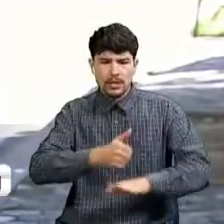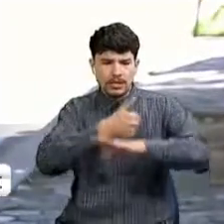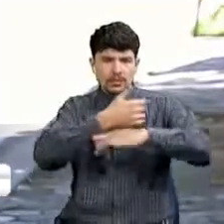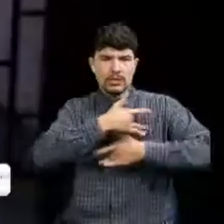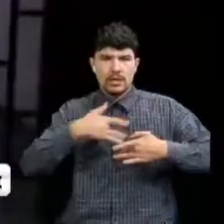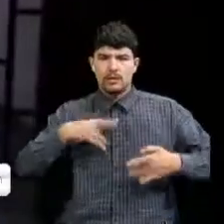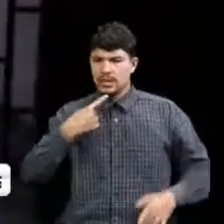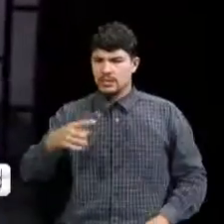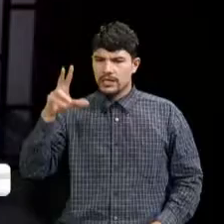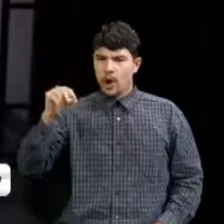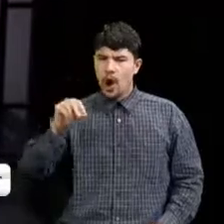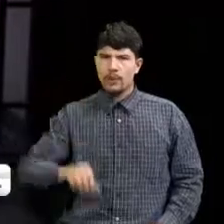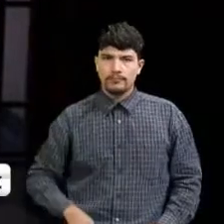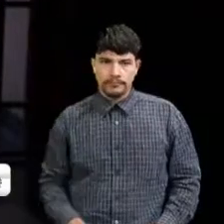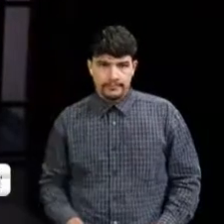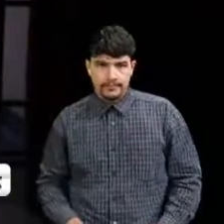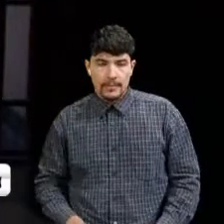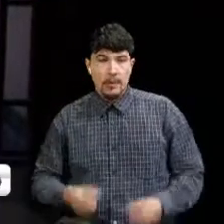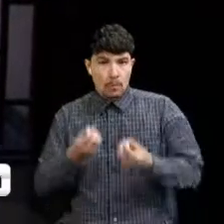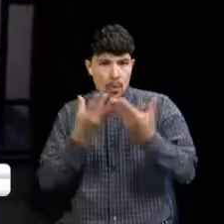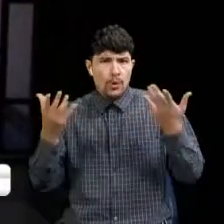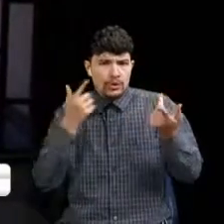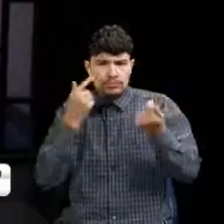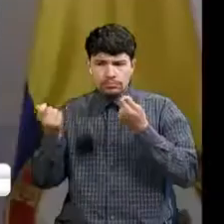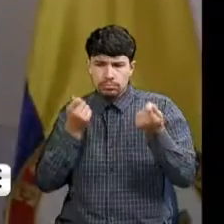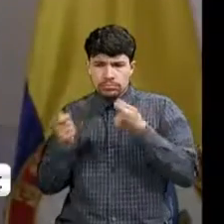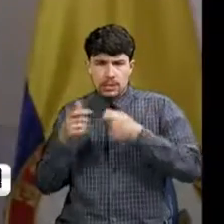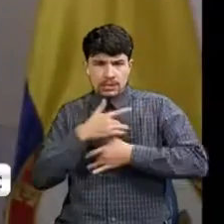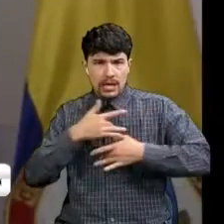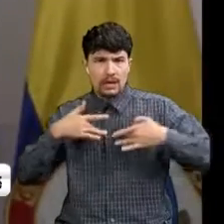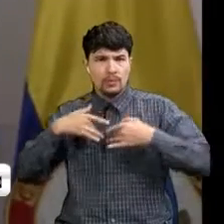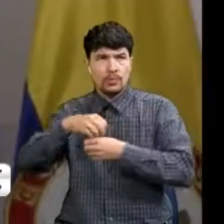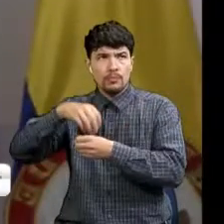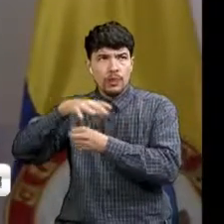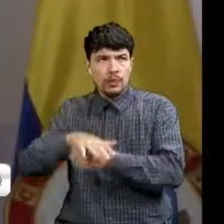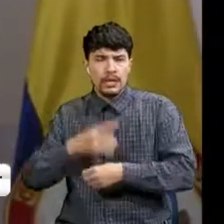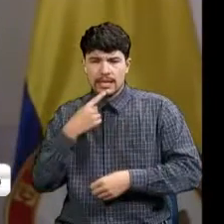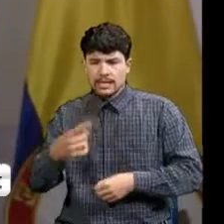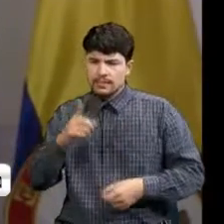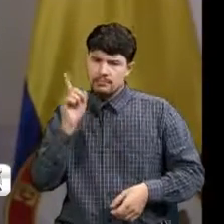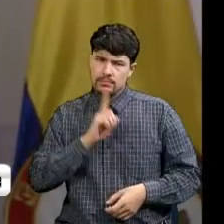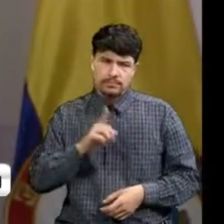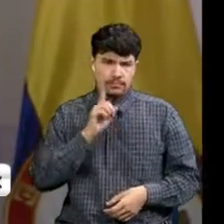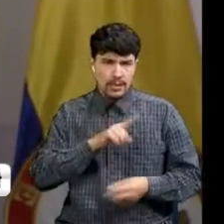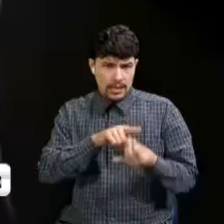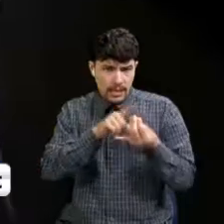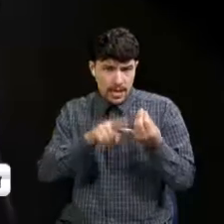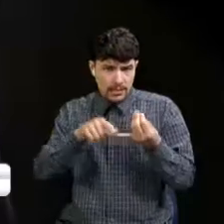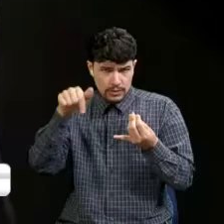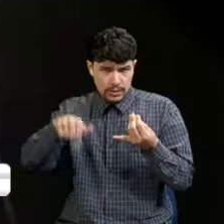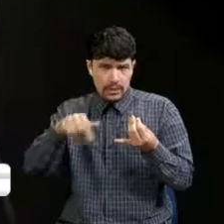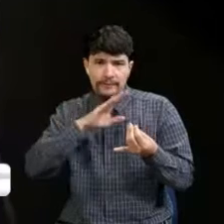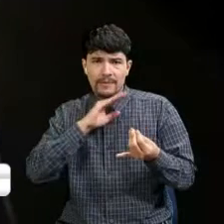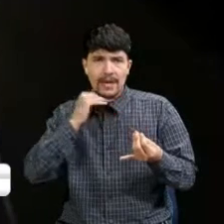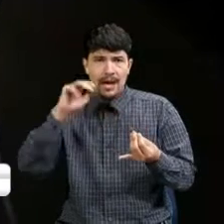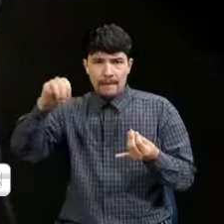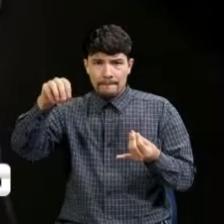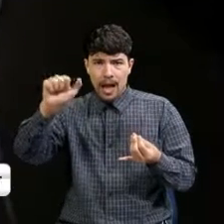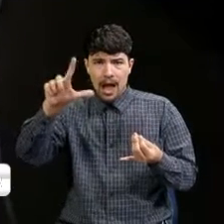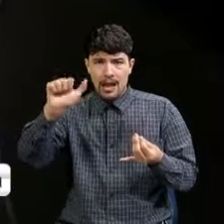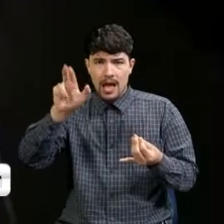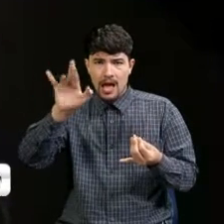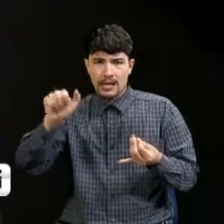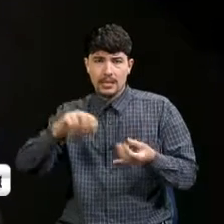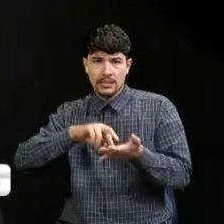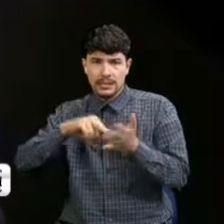no. Los permanentes controles de la Autoridad en Salud Pública han desmentido casos de malaria cuya primera sospecha es